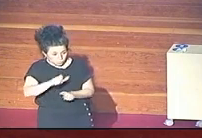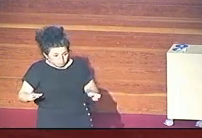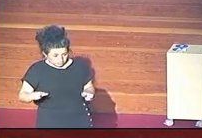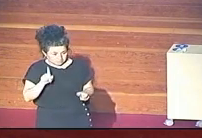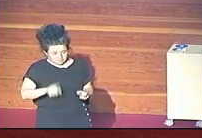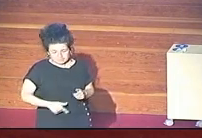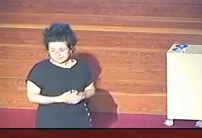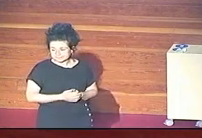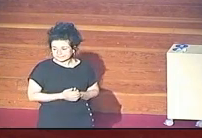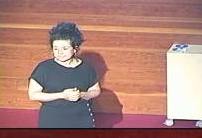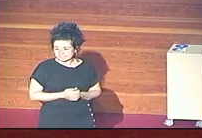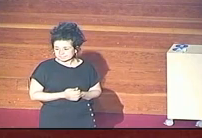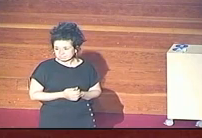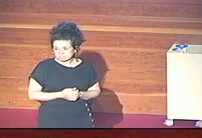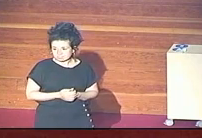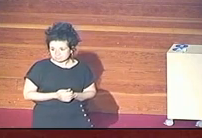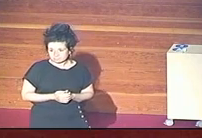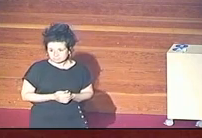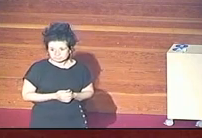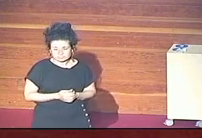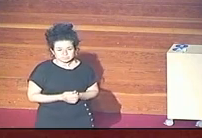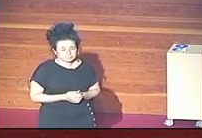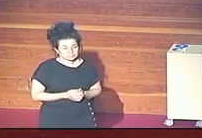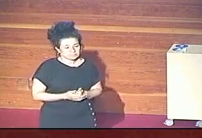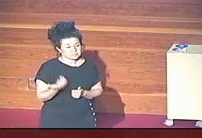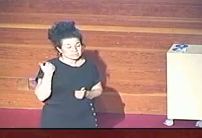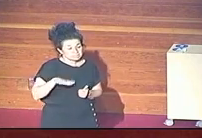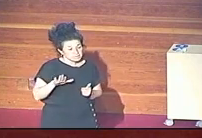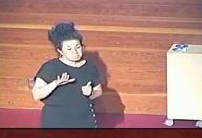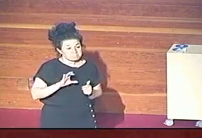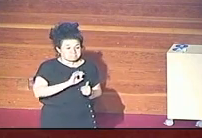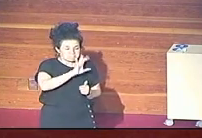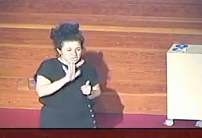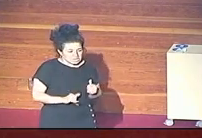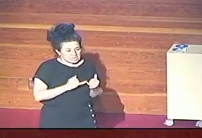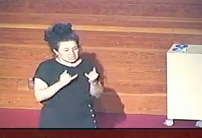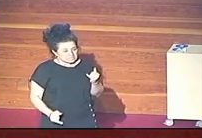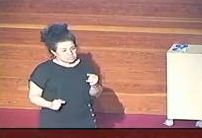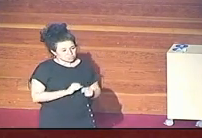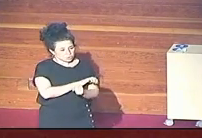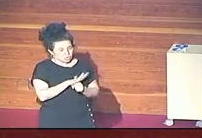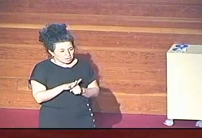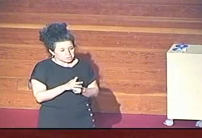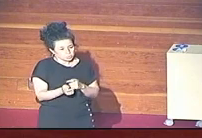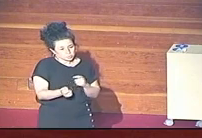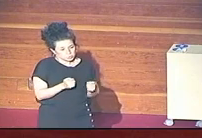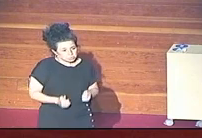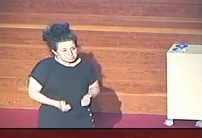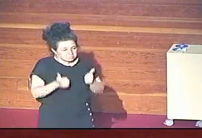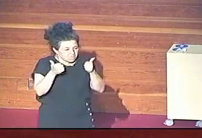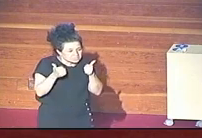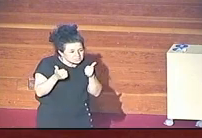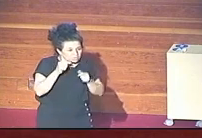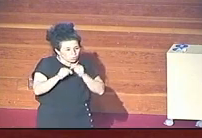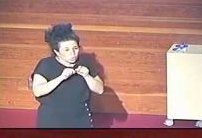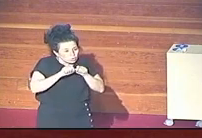vez que parece ser que bueno pues la crisis de el coronavirus está ahora un poco más controlada y con muchos menos contagios y